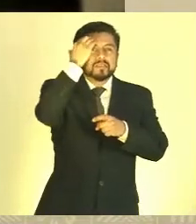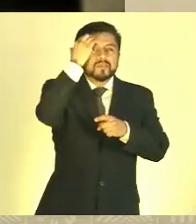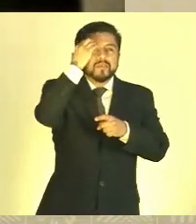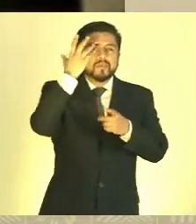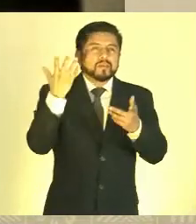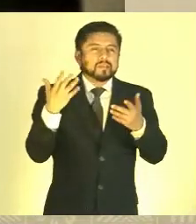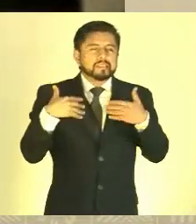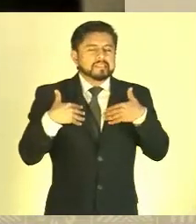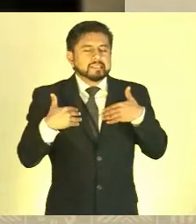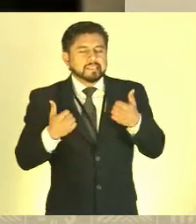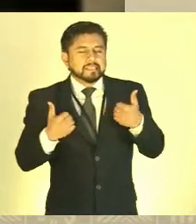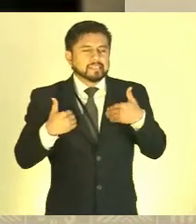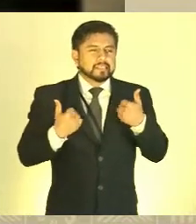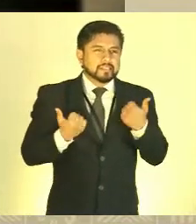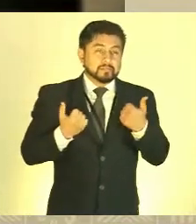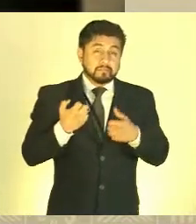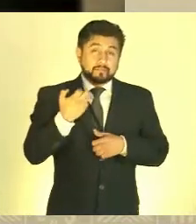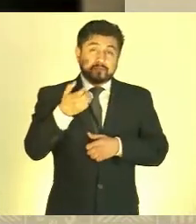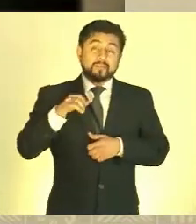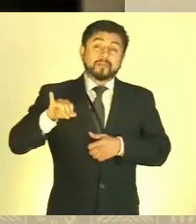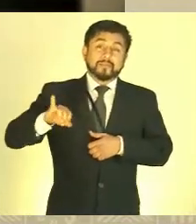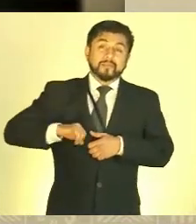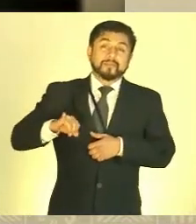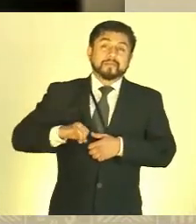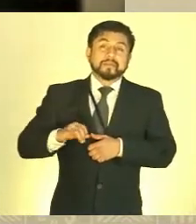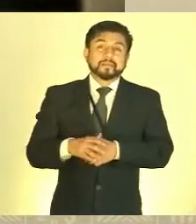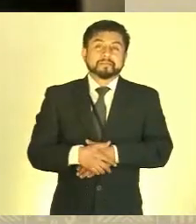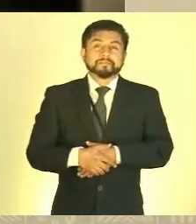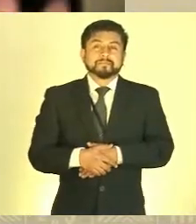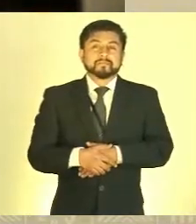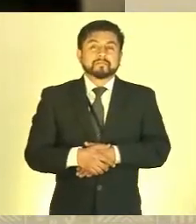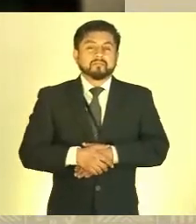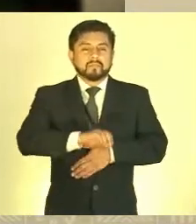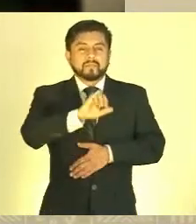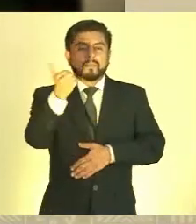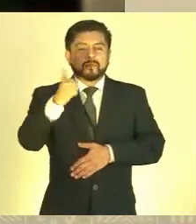entenderlo. Y eso me parece fascinante. Y de ahí también